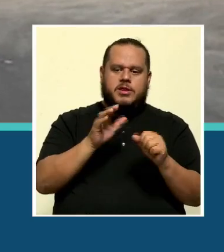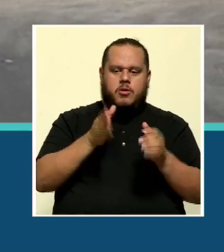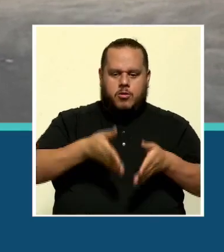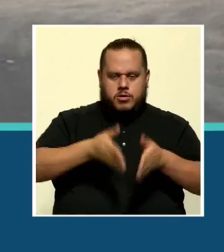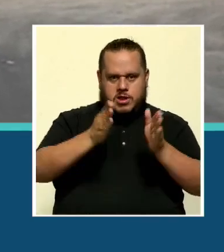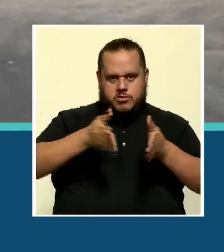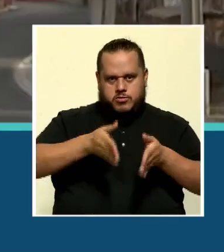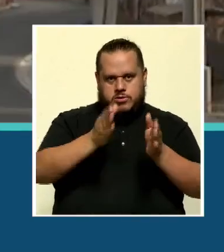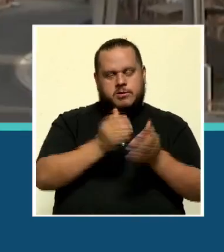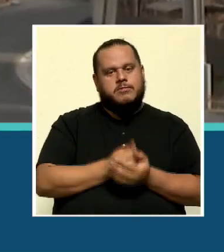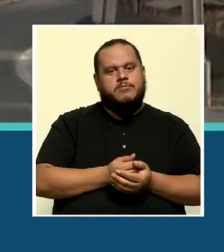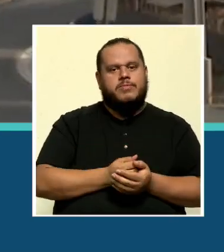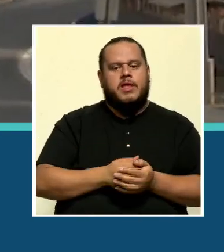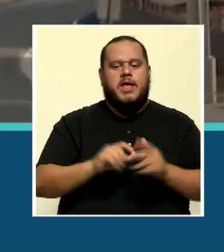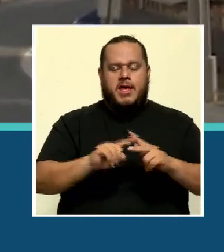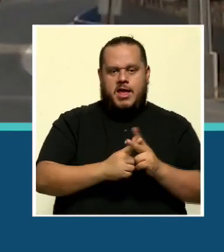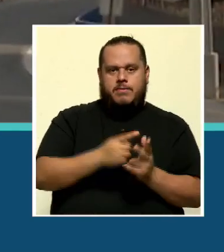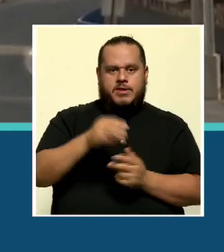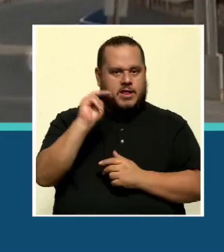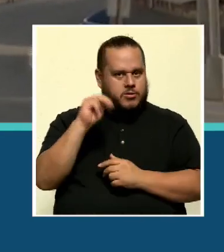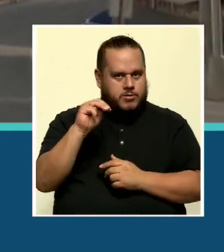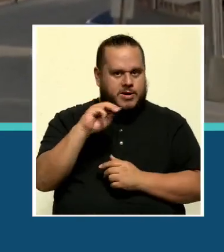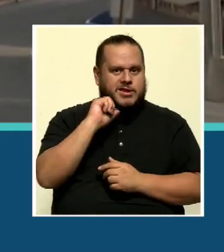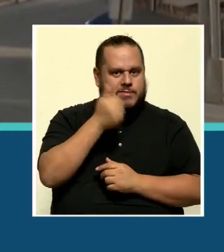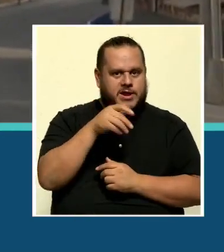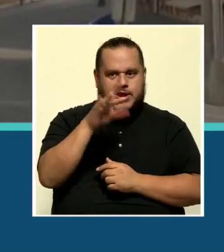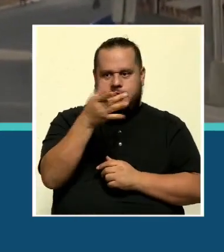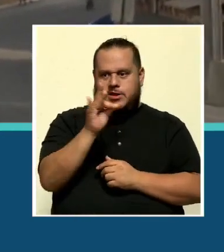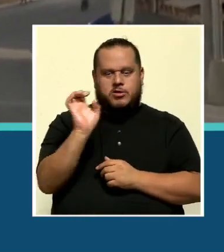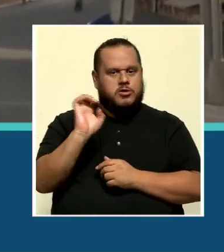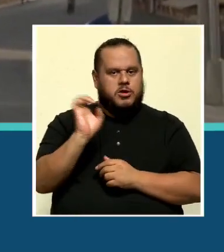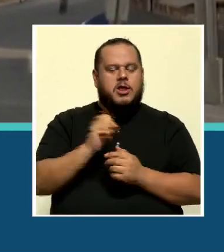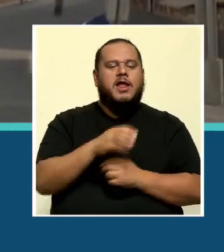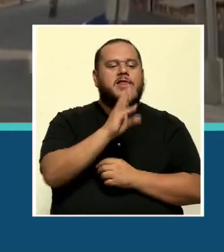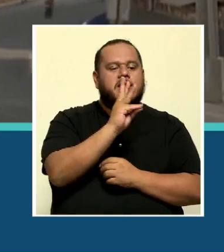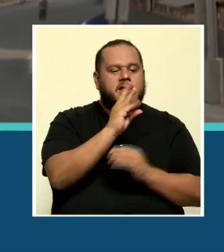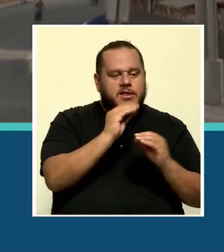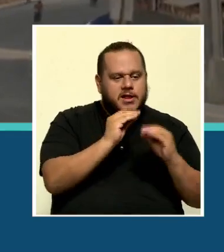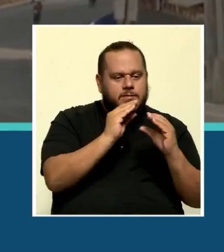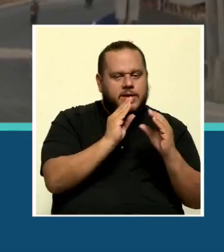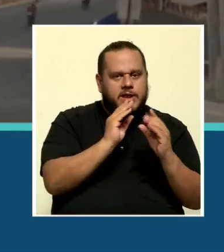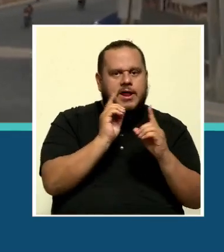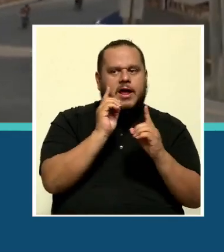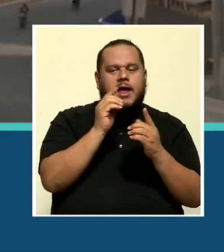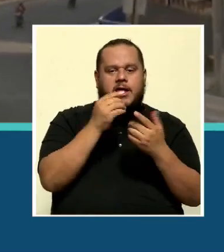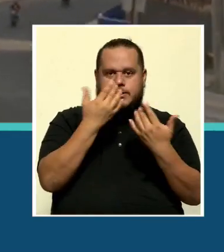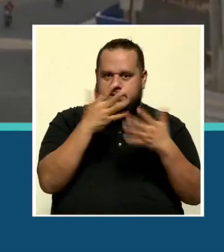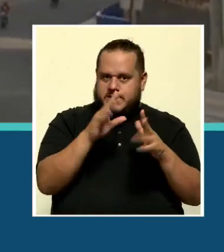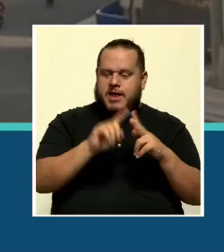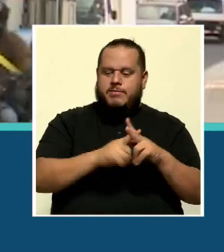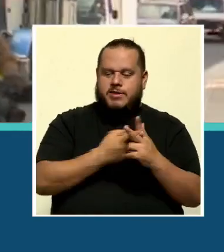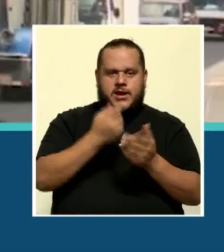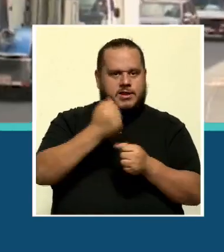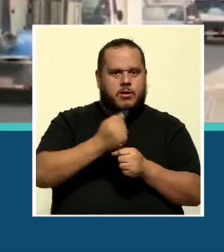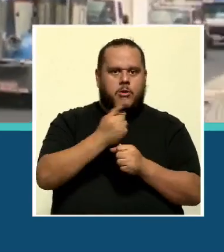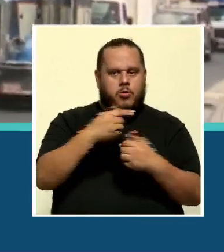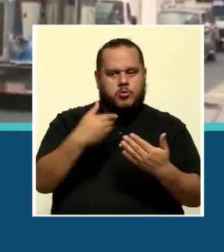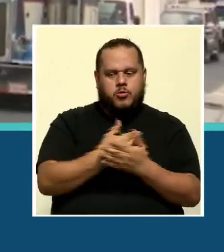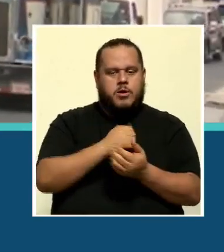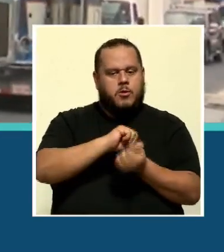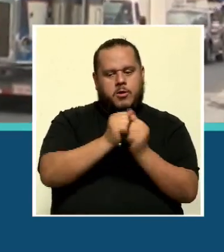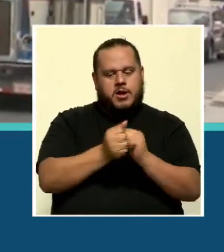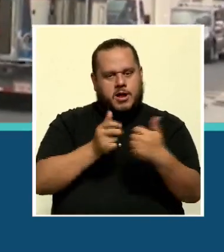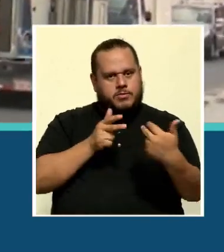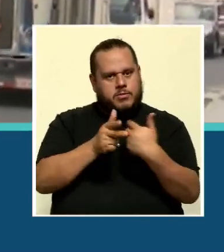rutas. A partir de este martes 18 de enero, desde las 6 de la mañana, se pondrá en funcionamiento un nuevo cambio vial